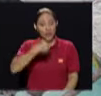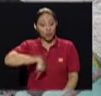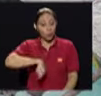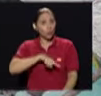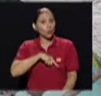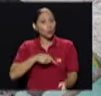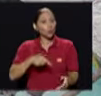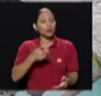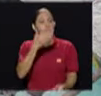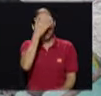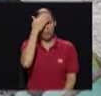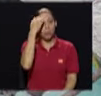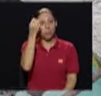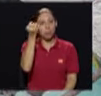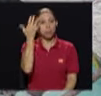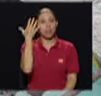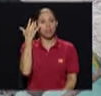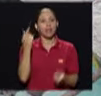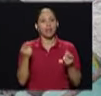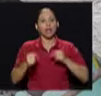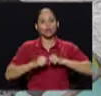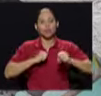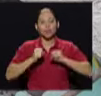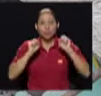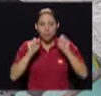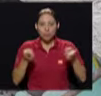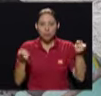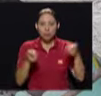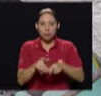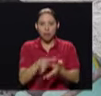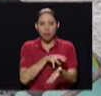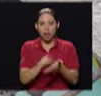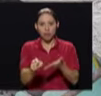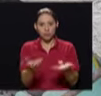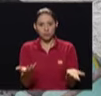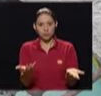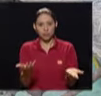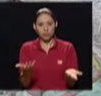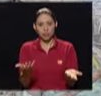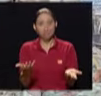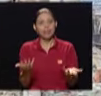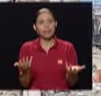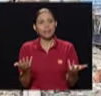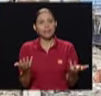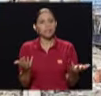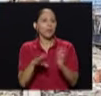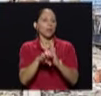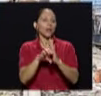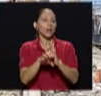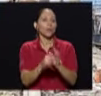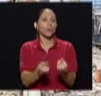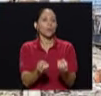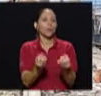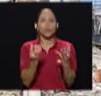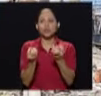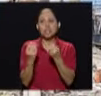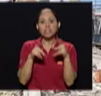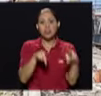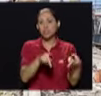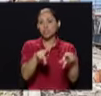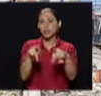a veces nos olvidamos que los sismos son capaces de generar daños. Y, por ejemplo, muchos de los